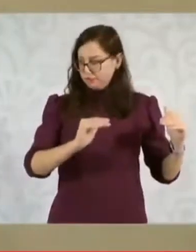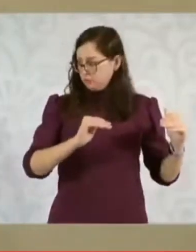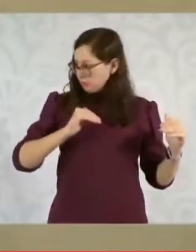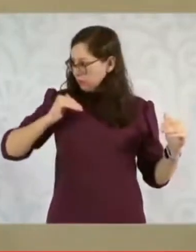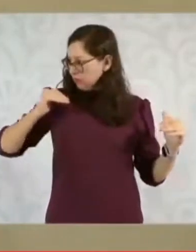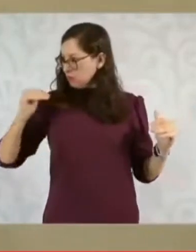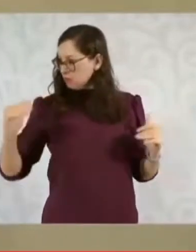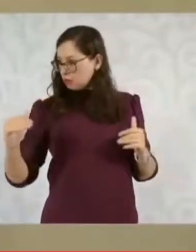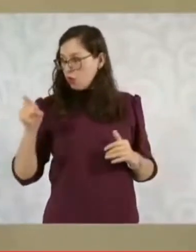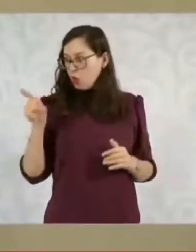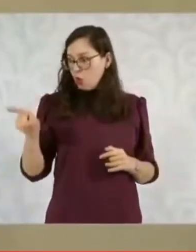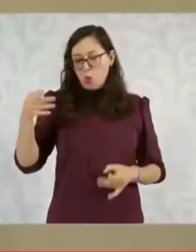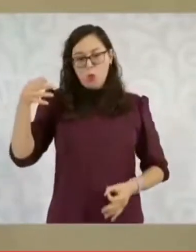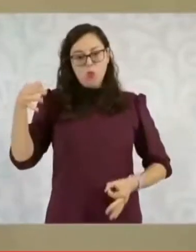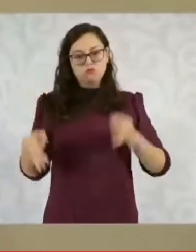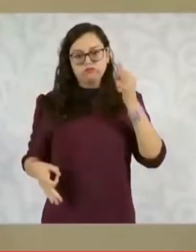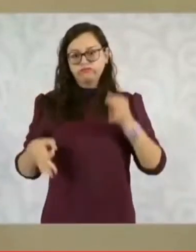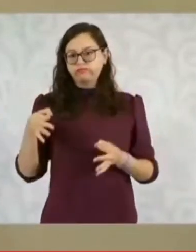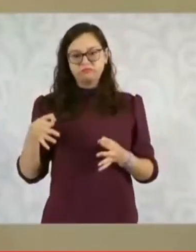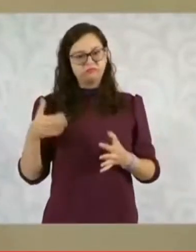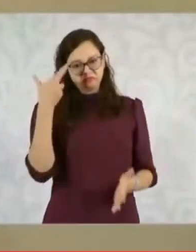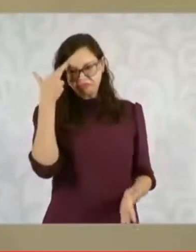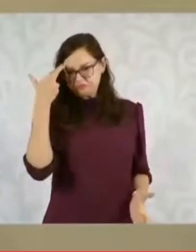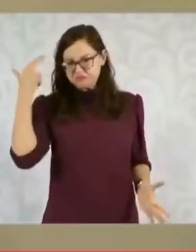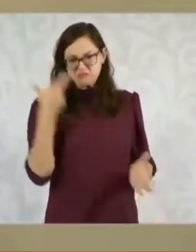violando completamente